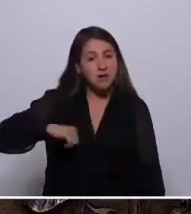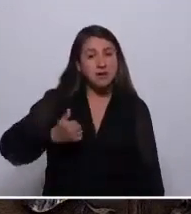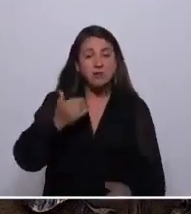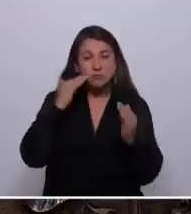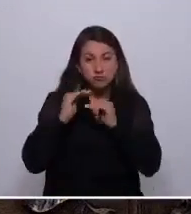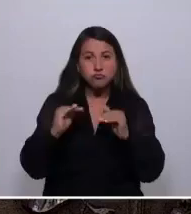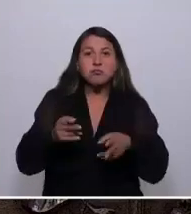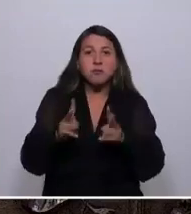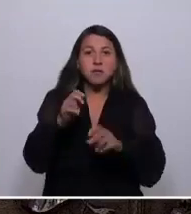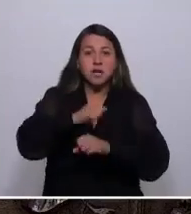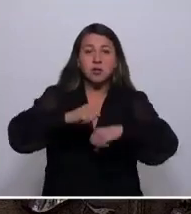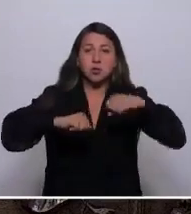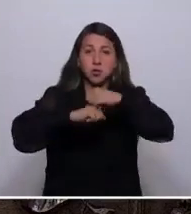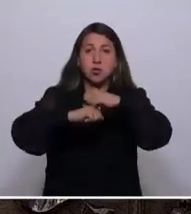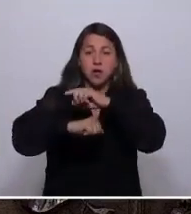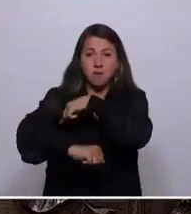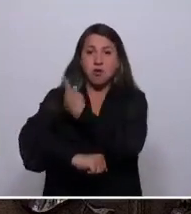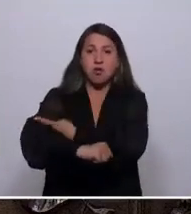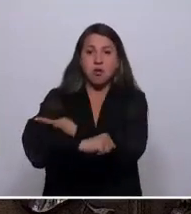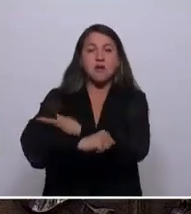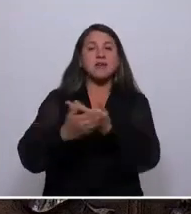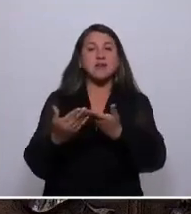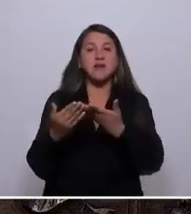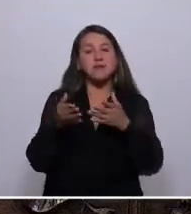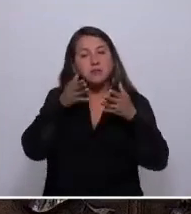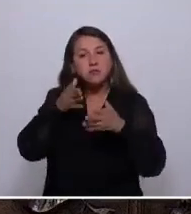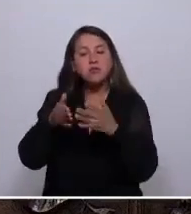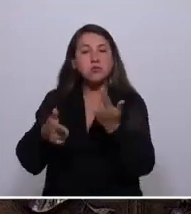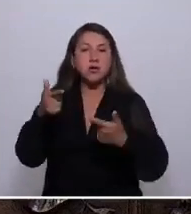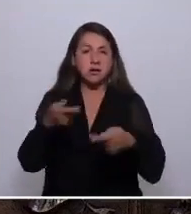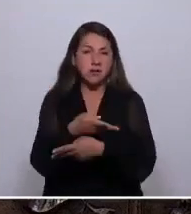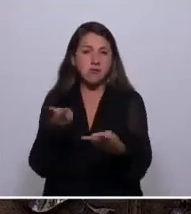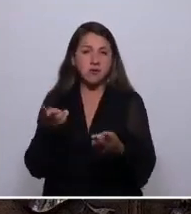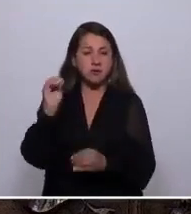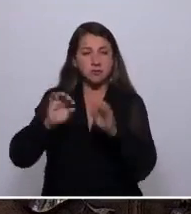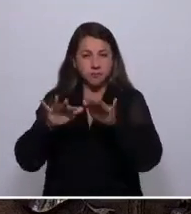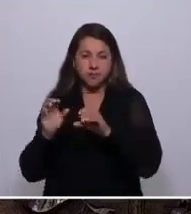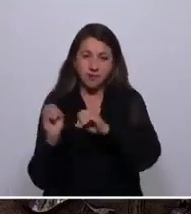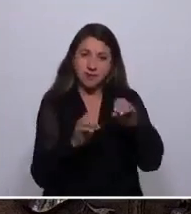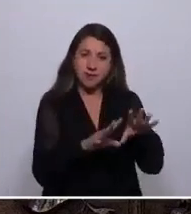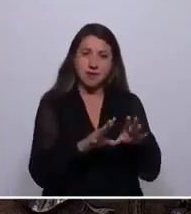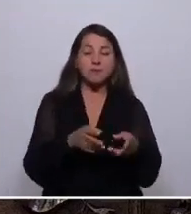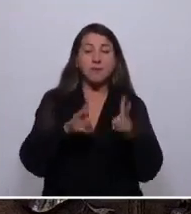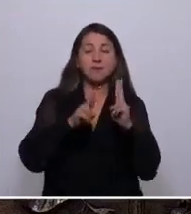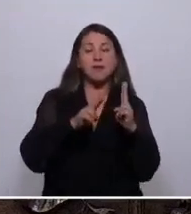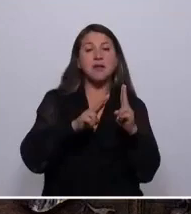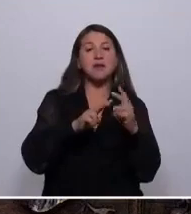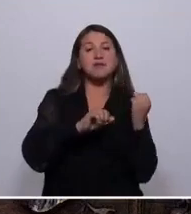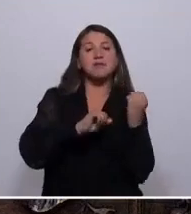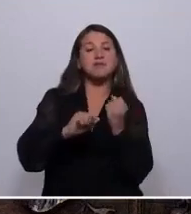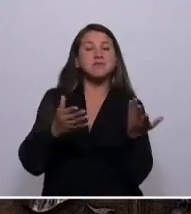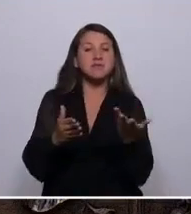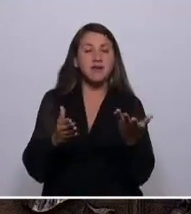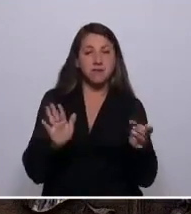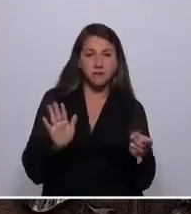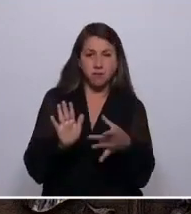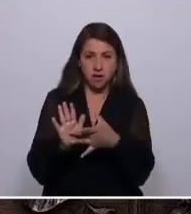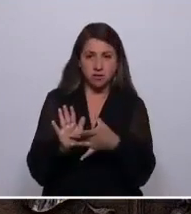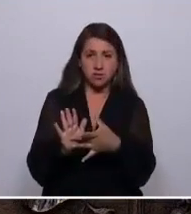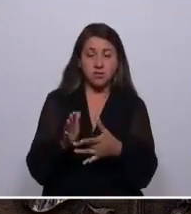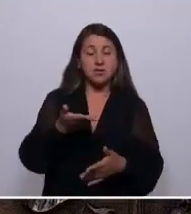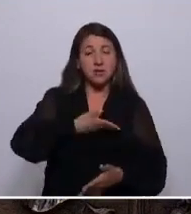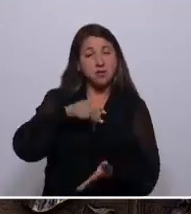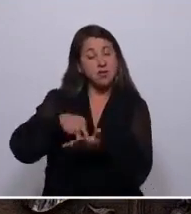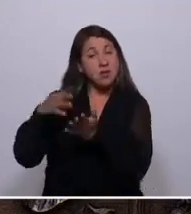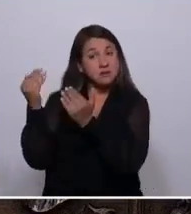que la estructura de poder se habilite en pos de políticas públicas y que permita combatir estas vulneraciones. Tengo esperanza que